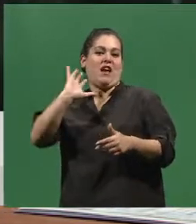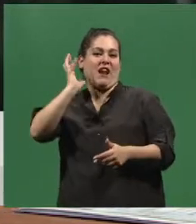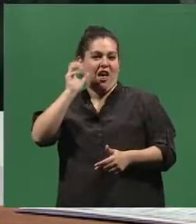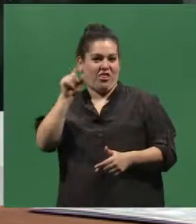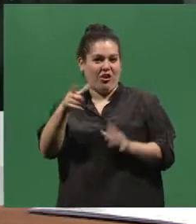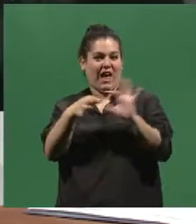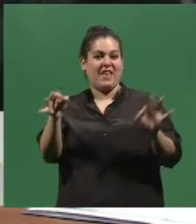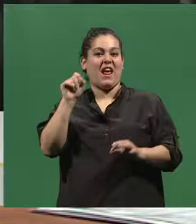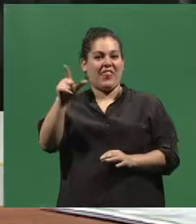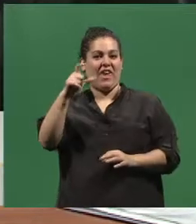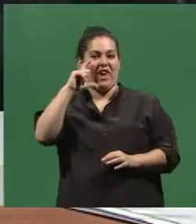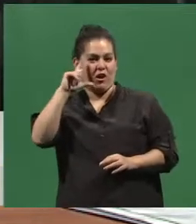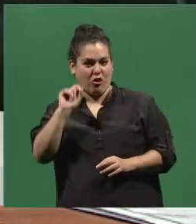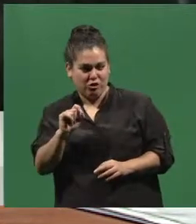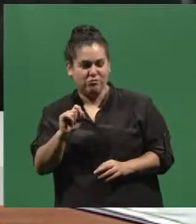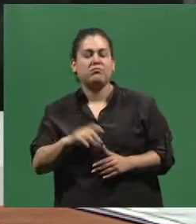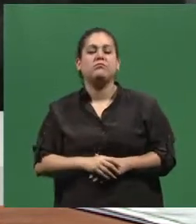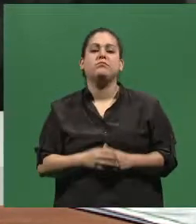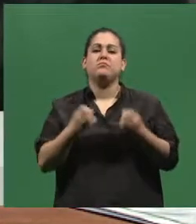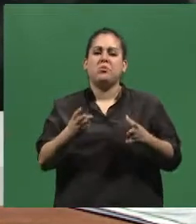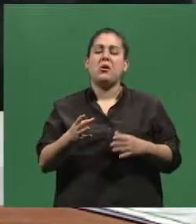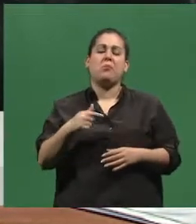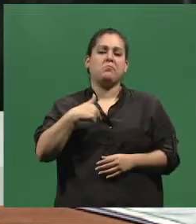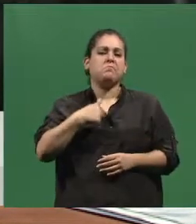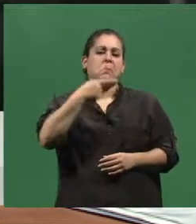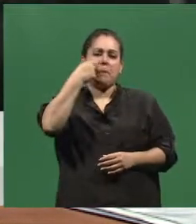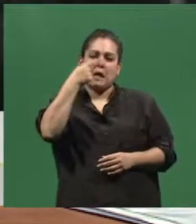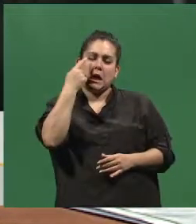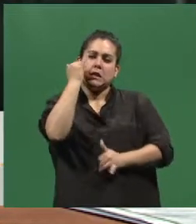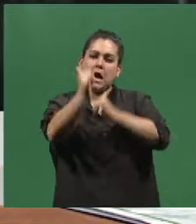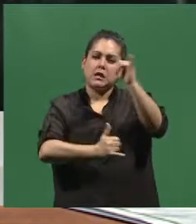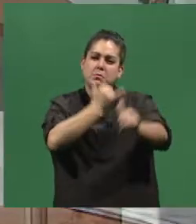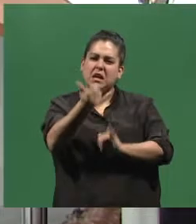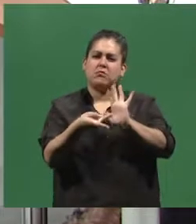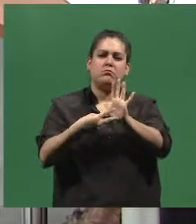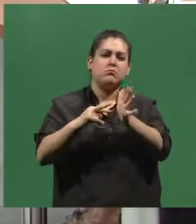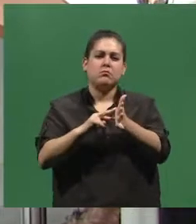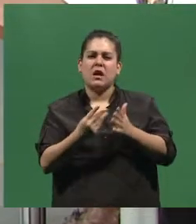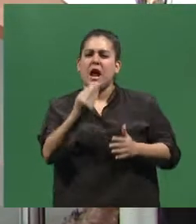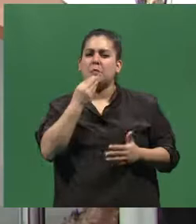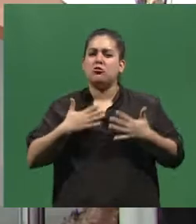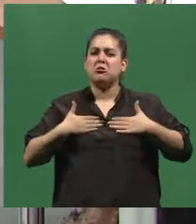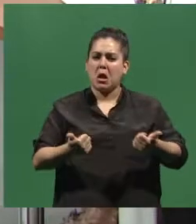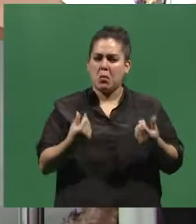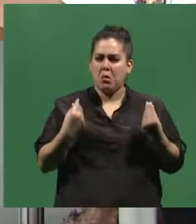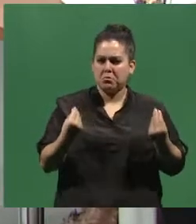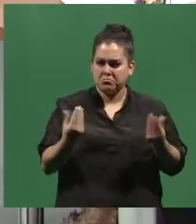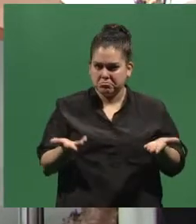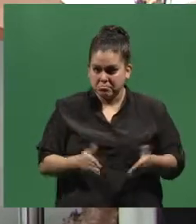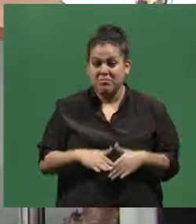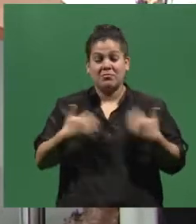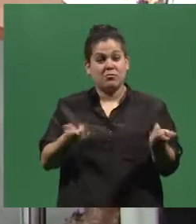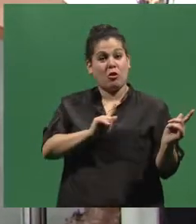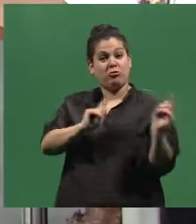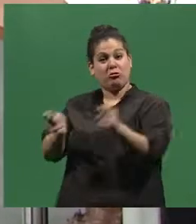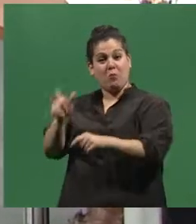gracias. Bueno, vamos a arrancar. Me interesa explicar qué significa alimentación saludable. Para eso le voy a dar la